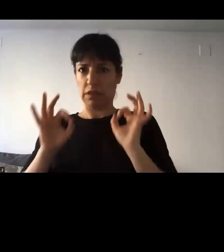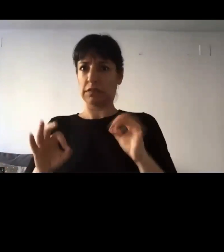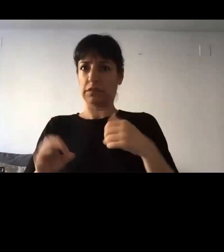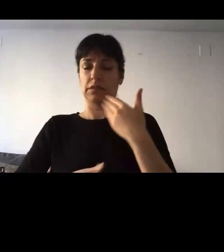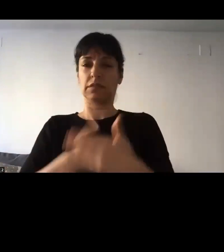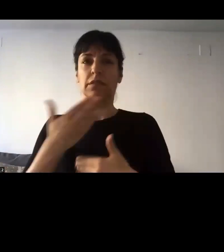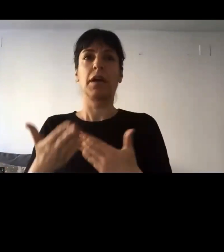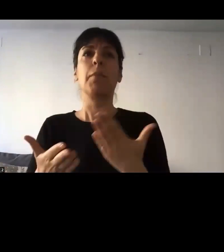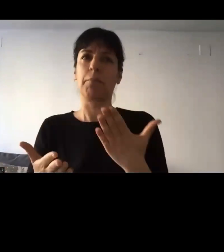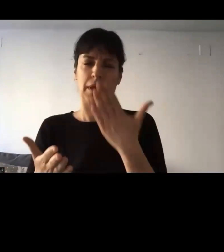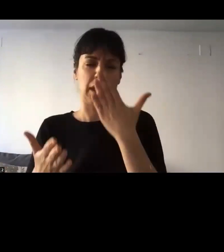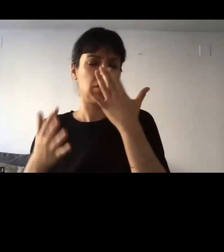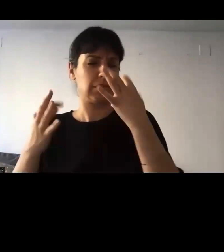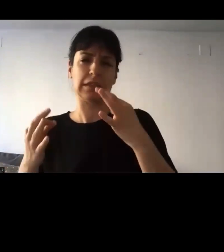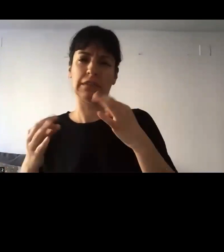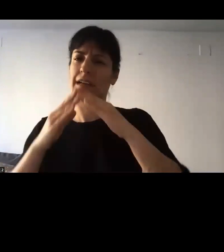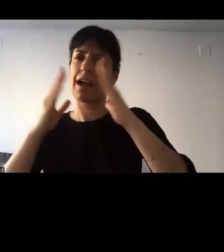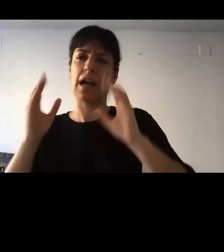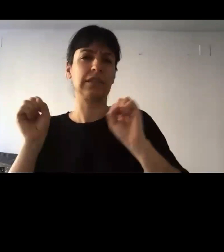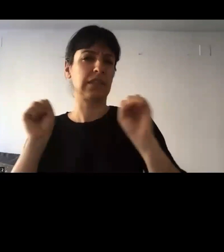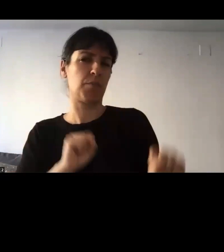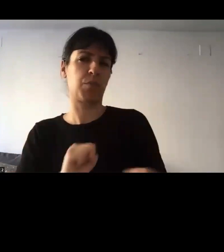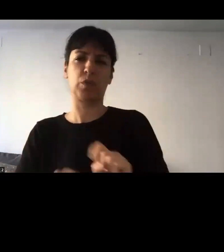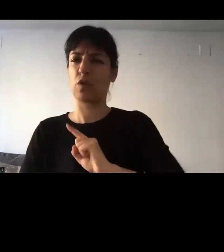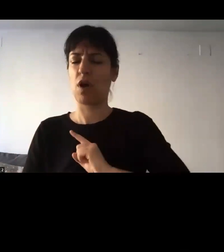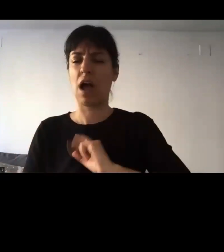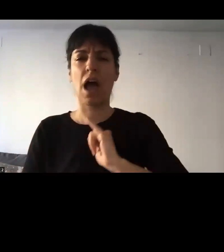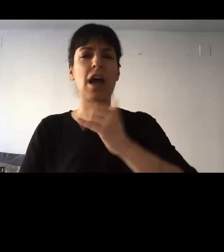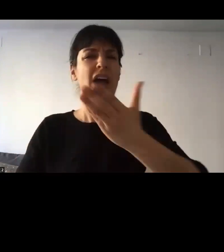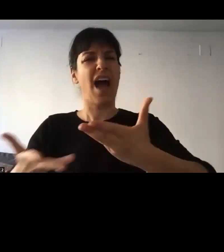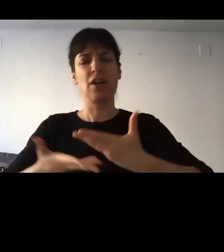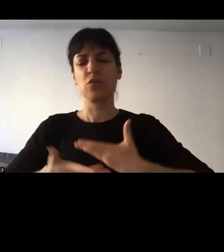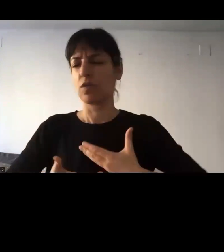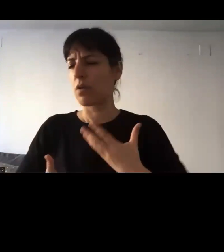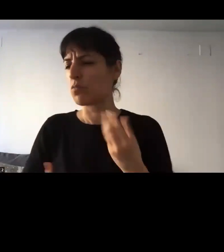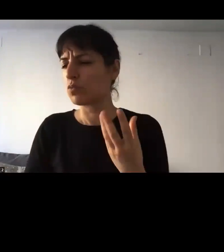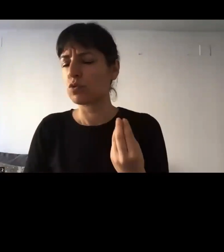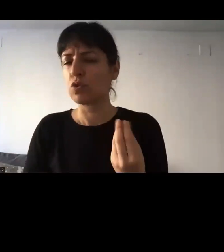persona protegida en mi casa y que me han ayudado mucho y que, bueno, y que